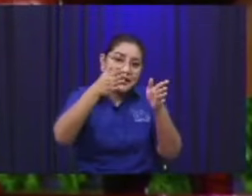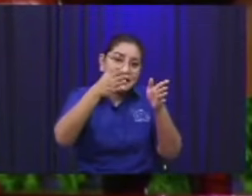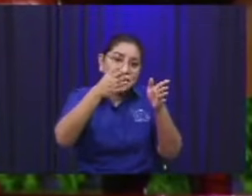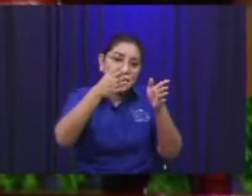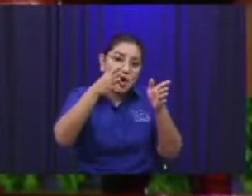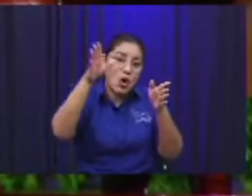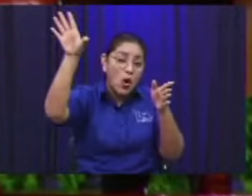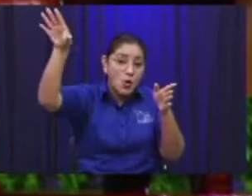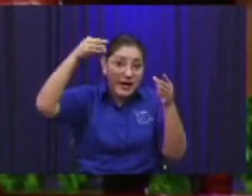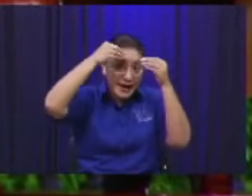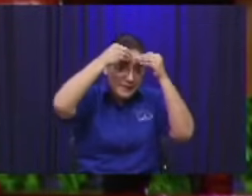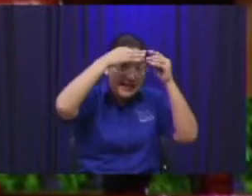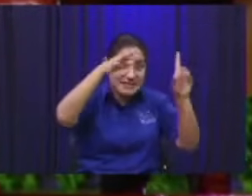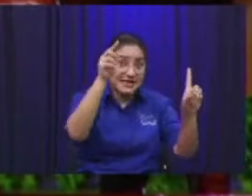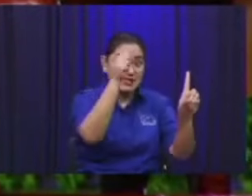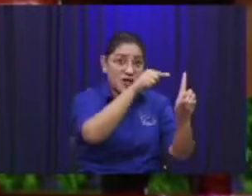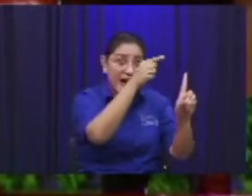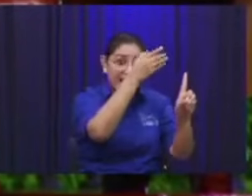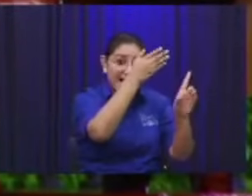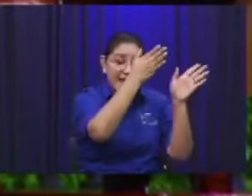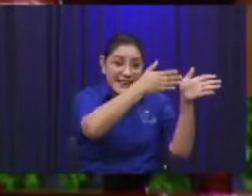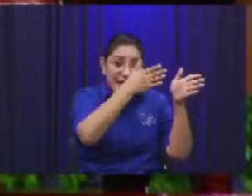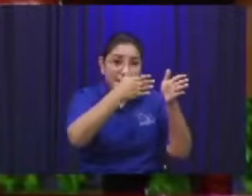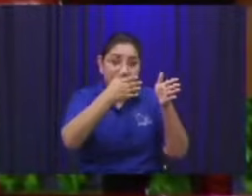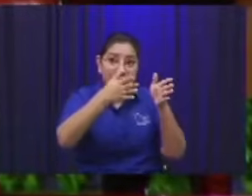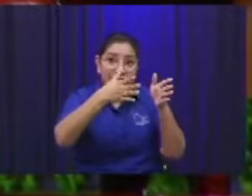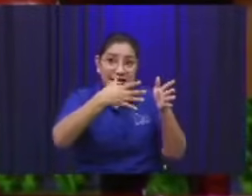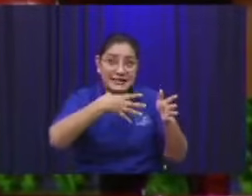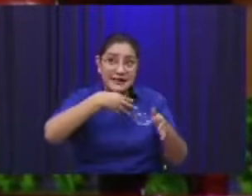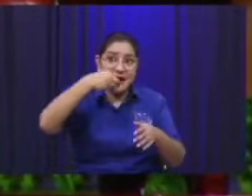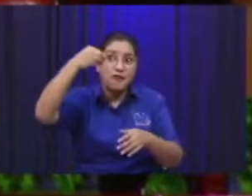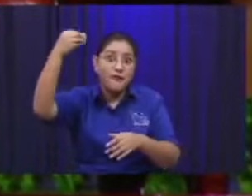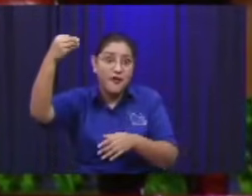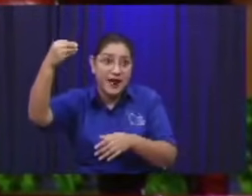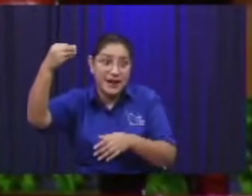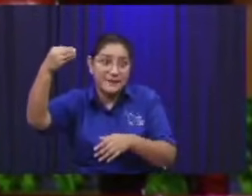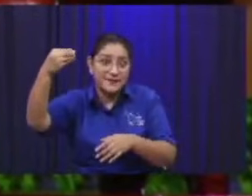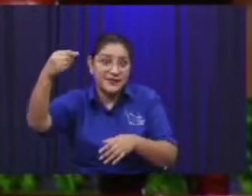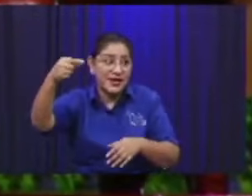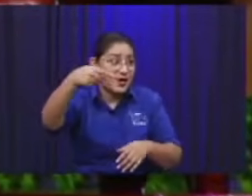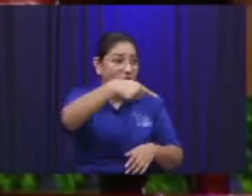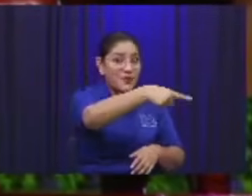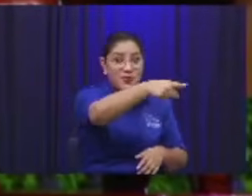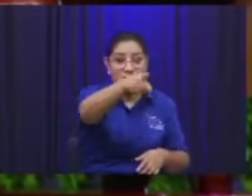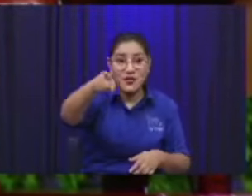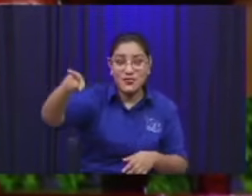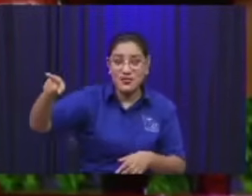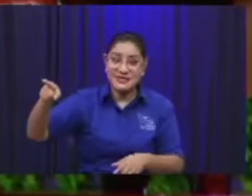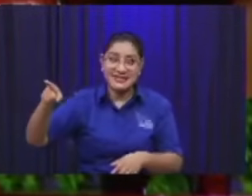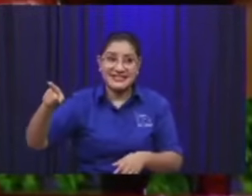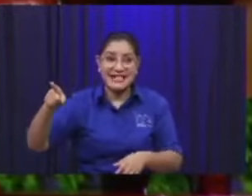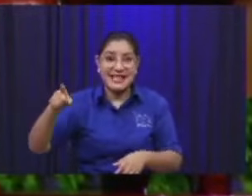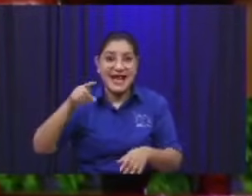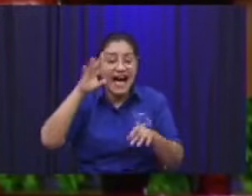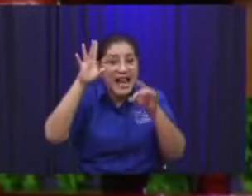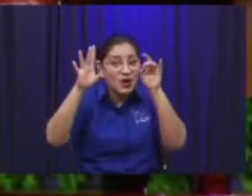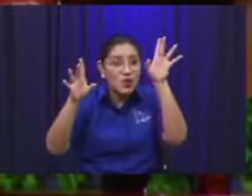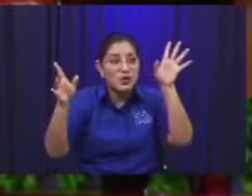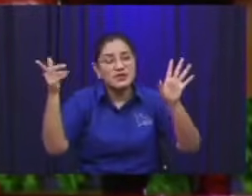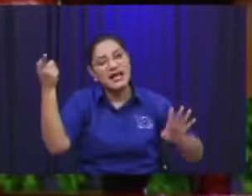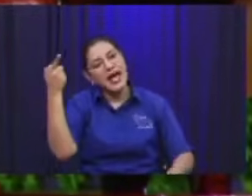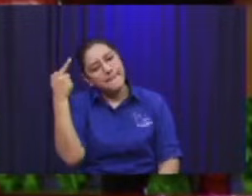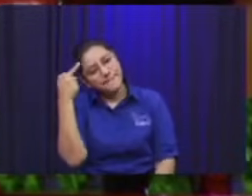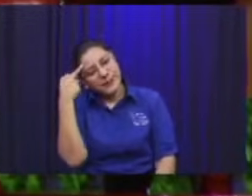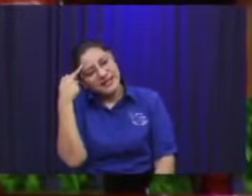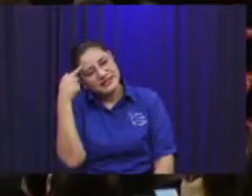de esta índole de oro pero por favor yo sé que usted con usted no es esto que va a decir pero algunos que piensan